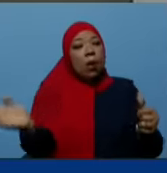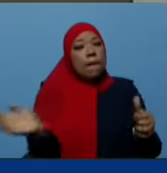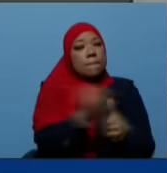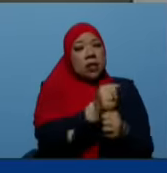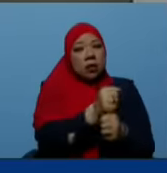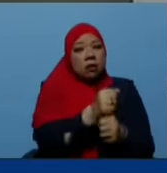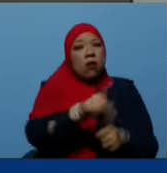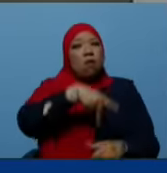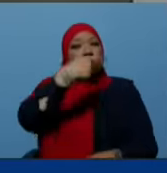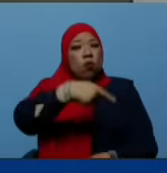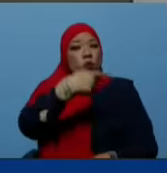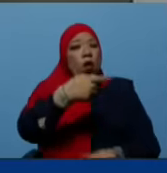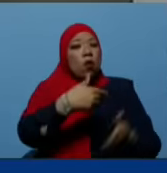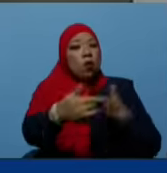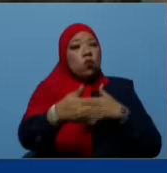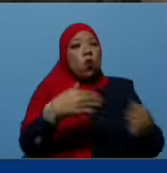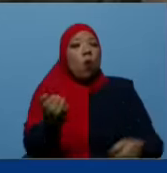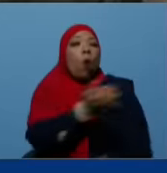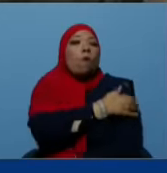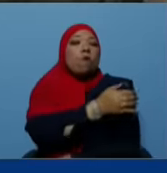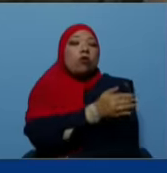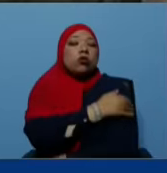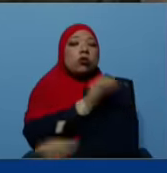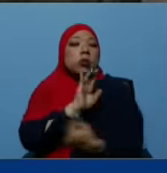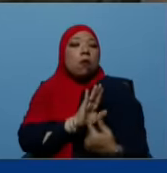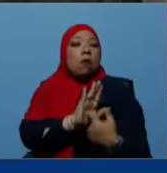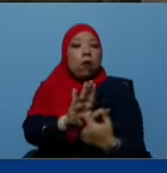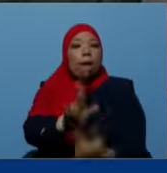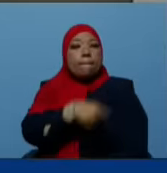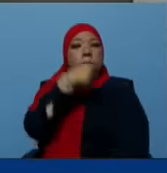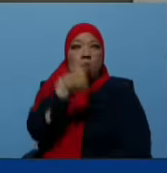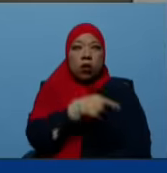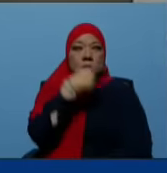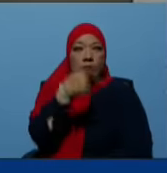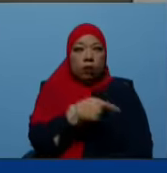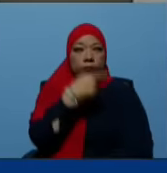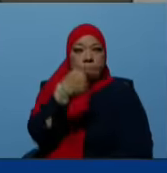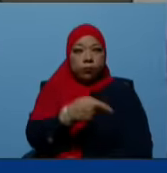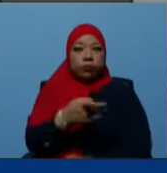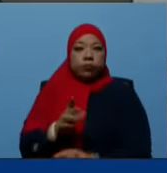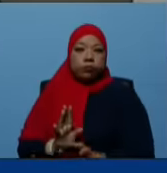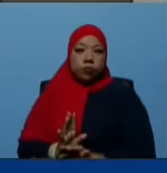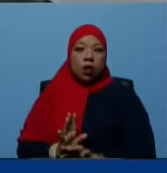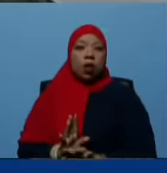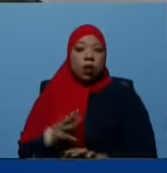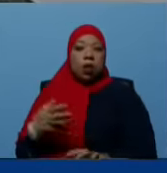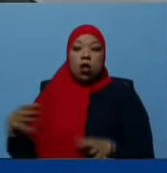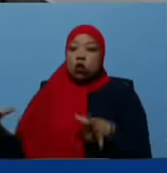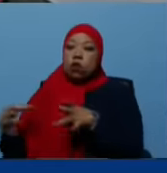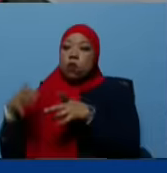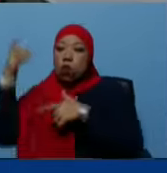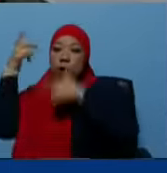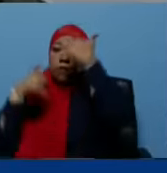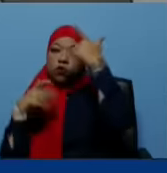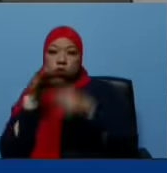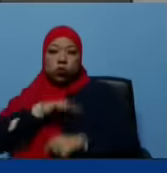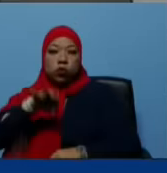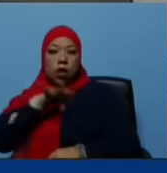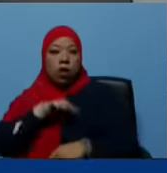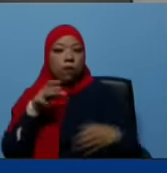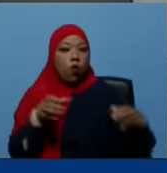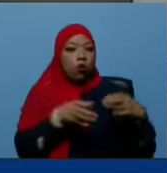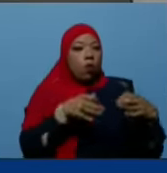que pretendieron ser oposición política. y que el pueblo ya identifica con